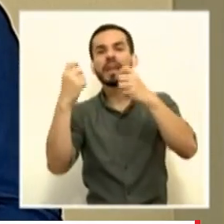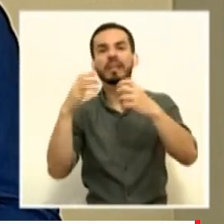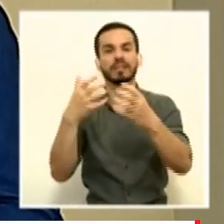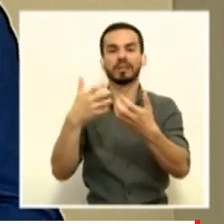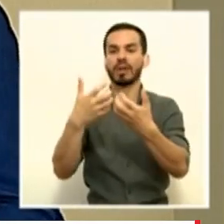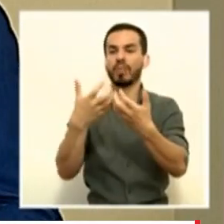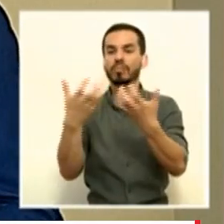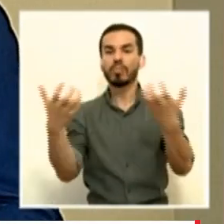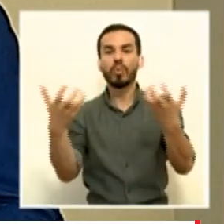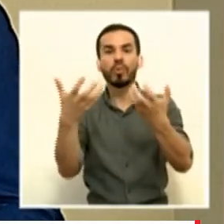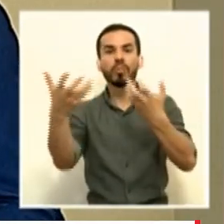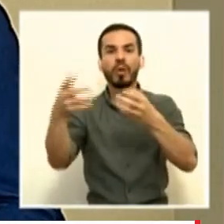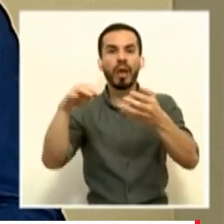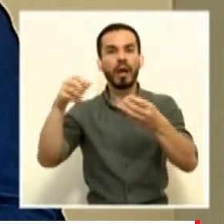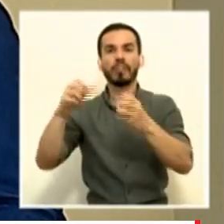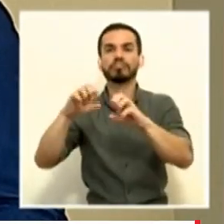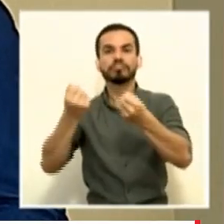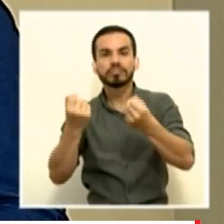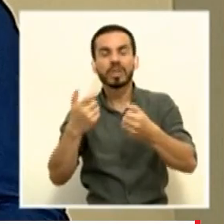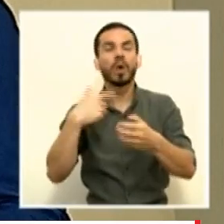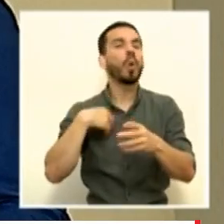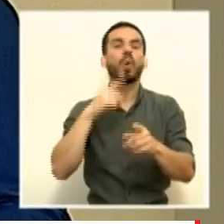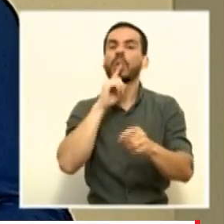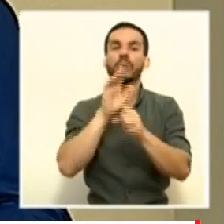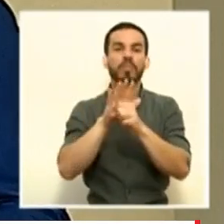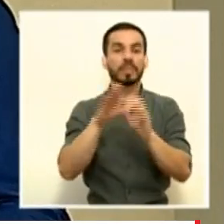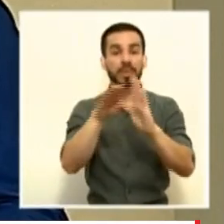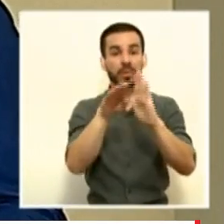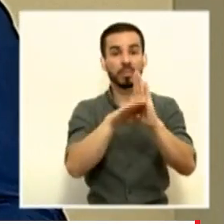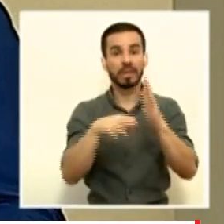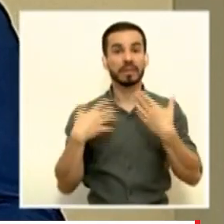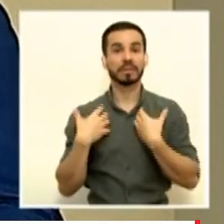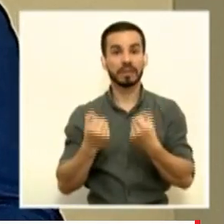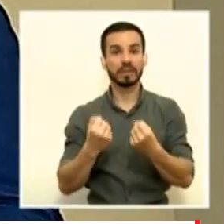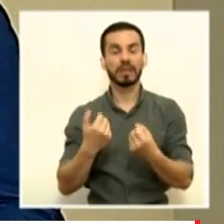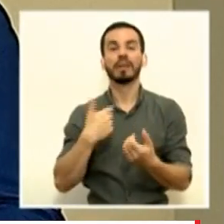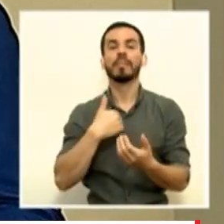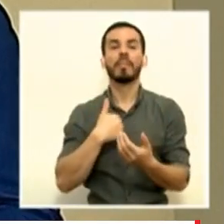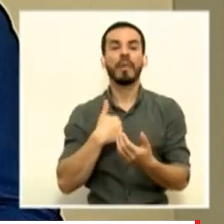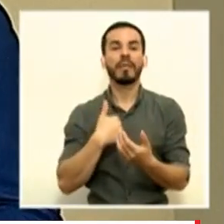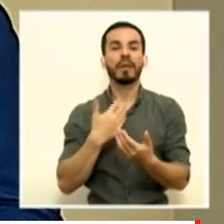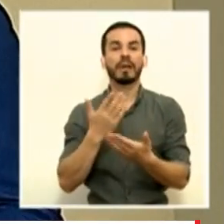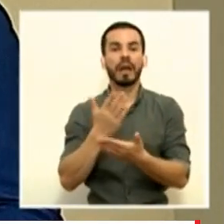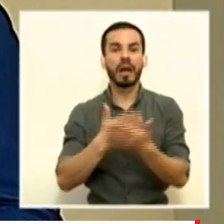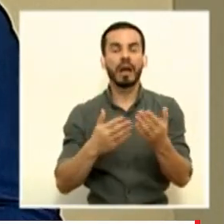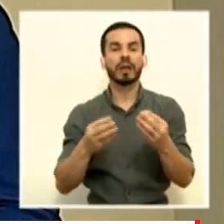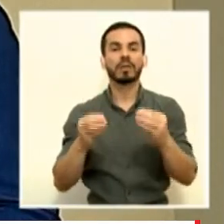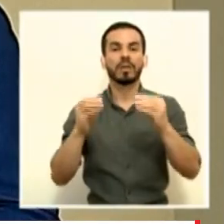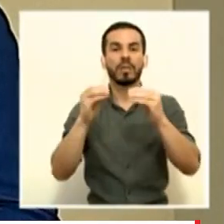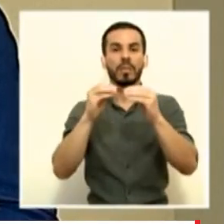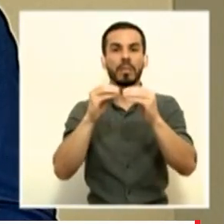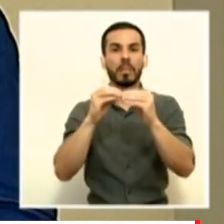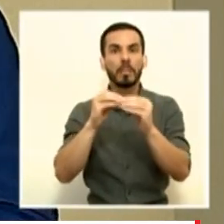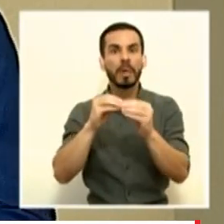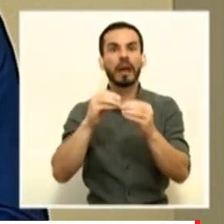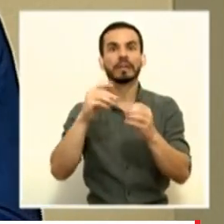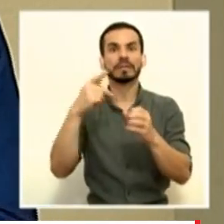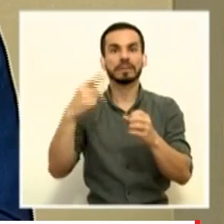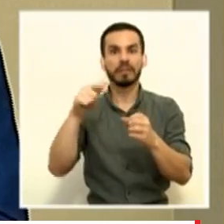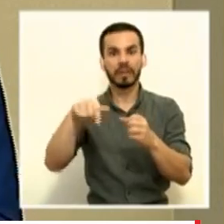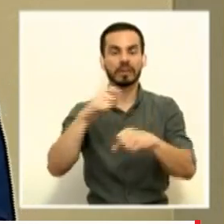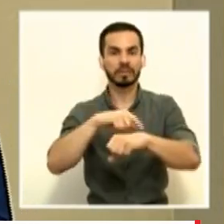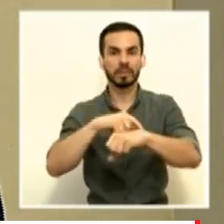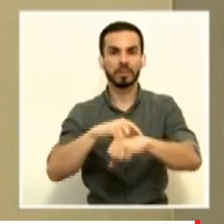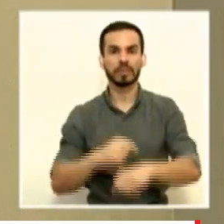sociales, no cumplimiento de medidas sanitarias, pues va a haber algo, claro que mucho más severo de lo que estamos viendo en